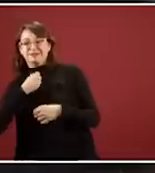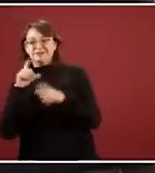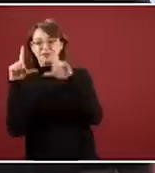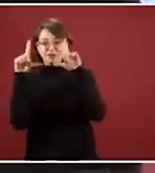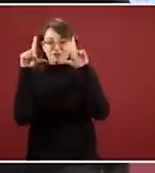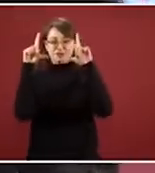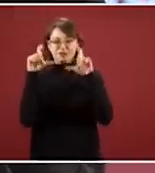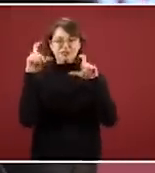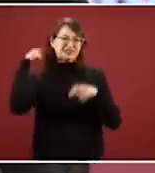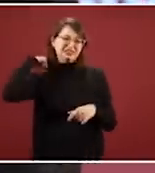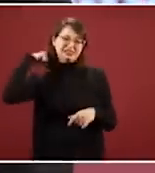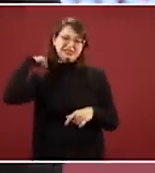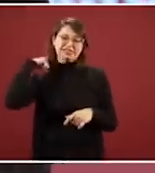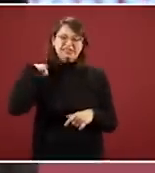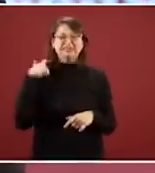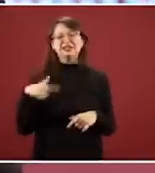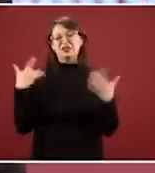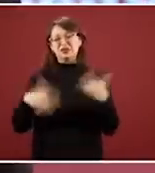y hasta truena acá la nuca.